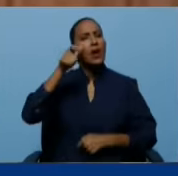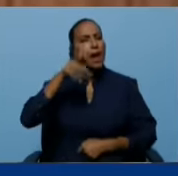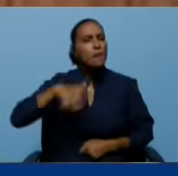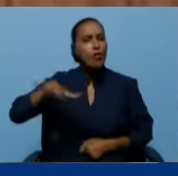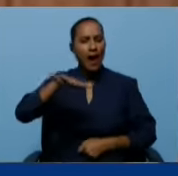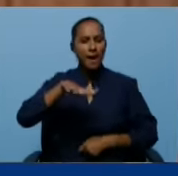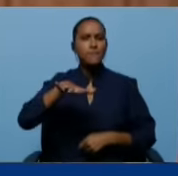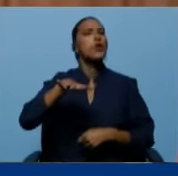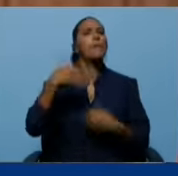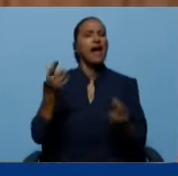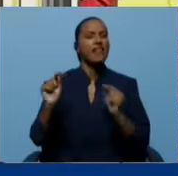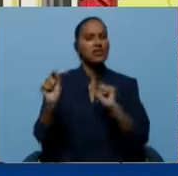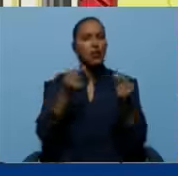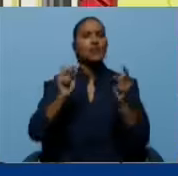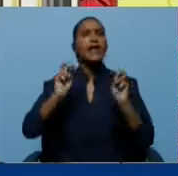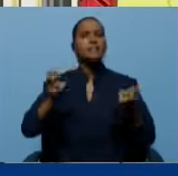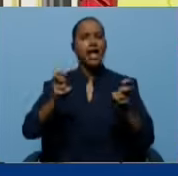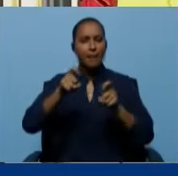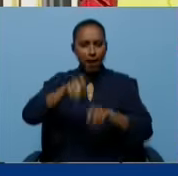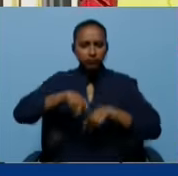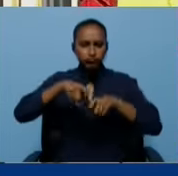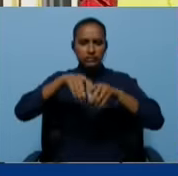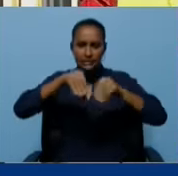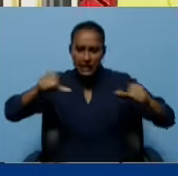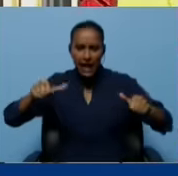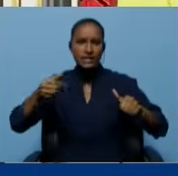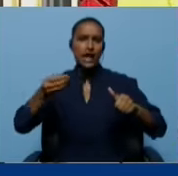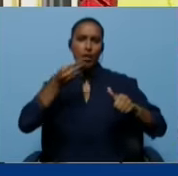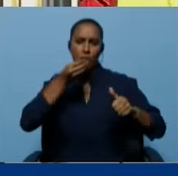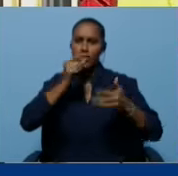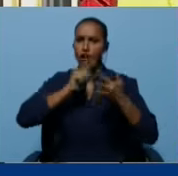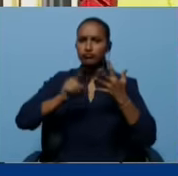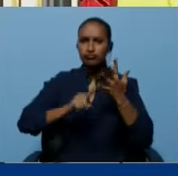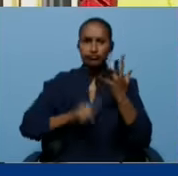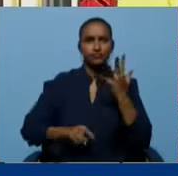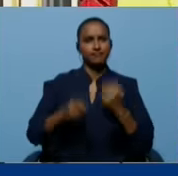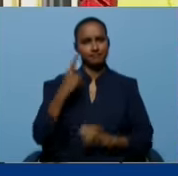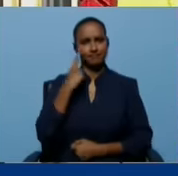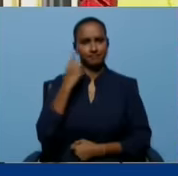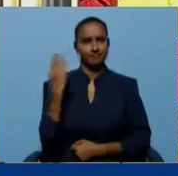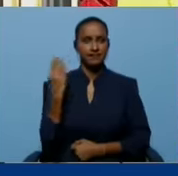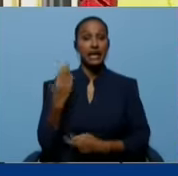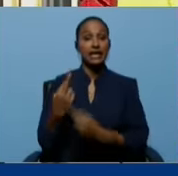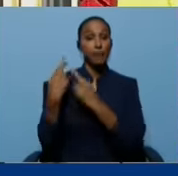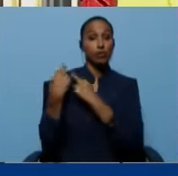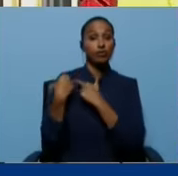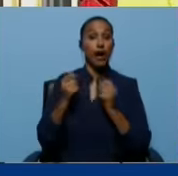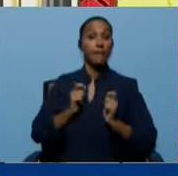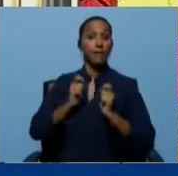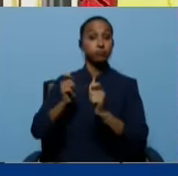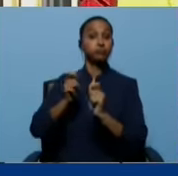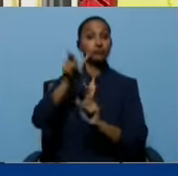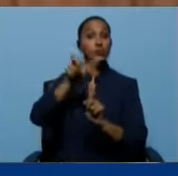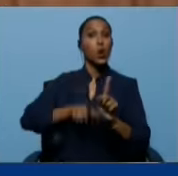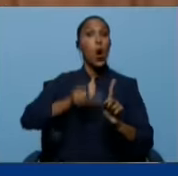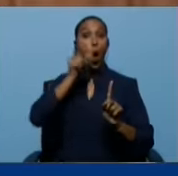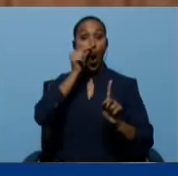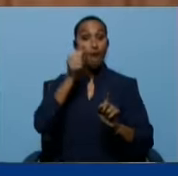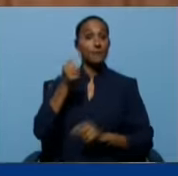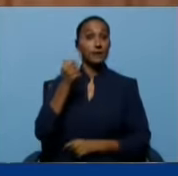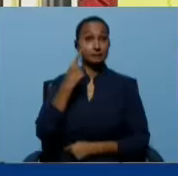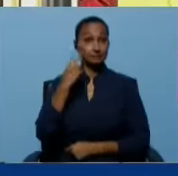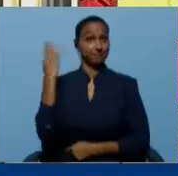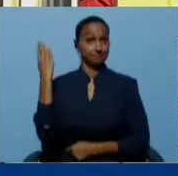agraria en el marco de la gran misión Agro-Venezuela que hemos rescatado.